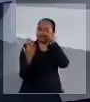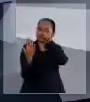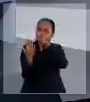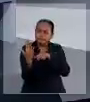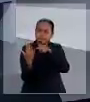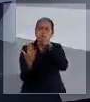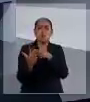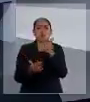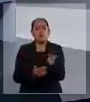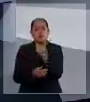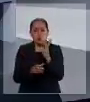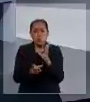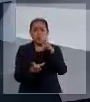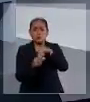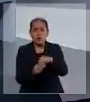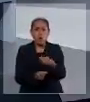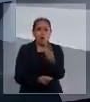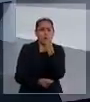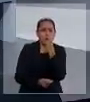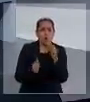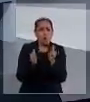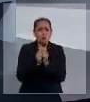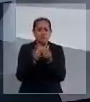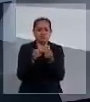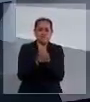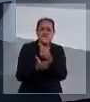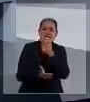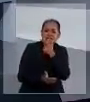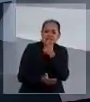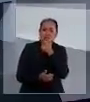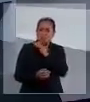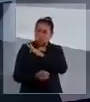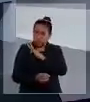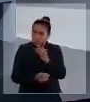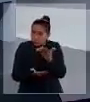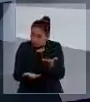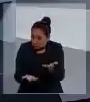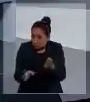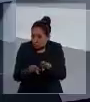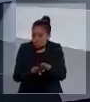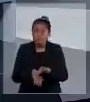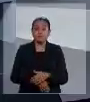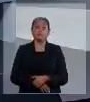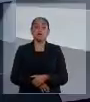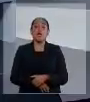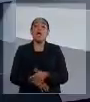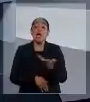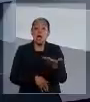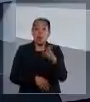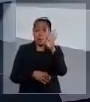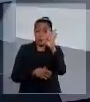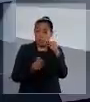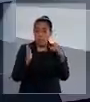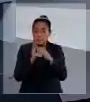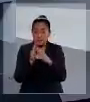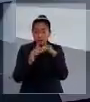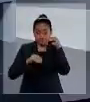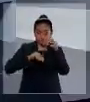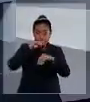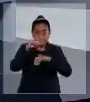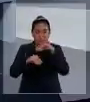y clases de inglés. Este gobierno quería hacer 40 mil y solo le alcanzó para 23 mil por un problema